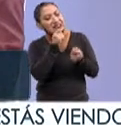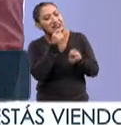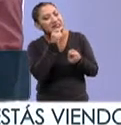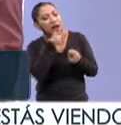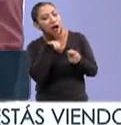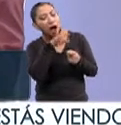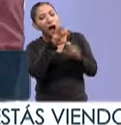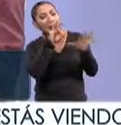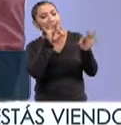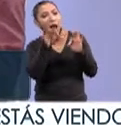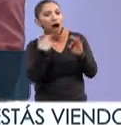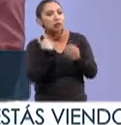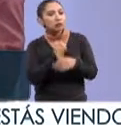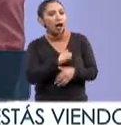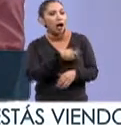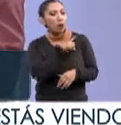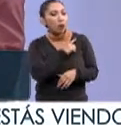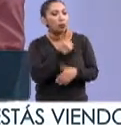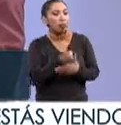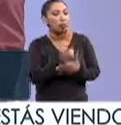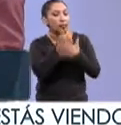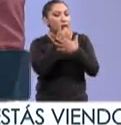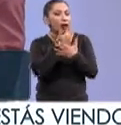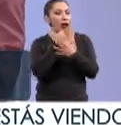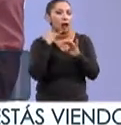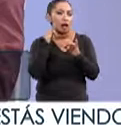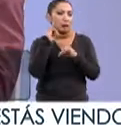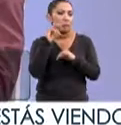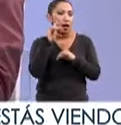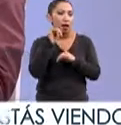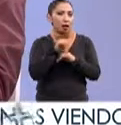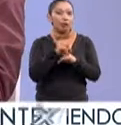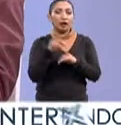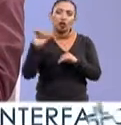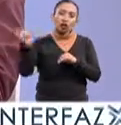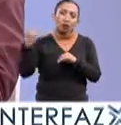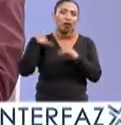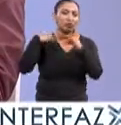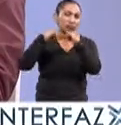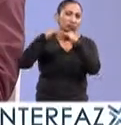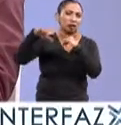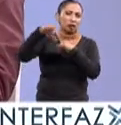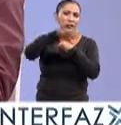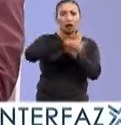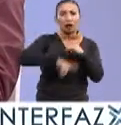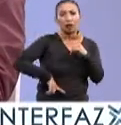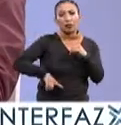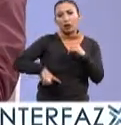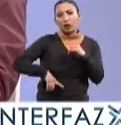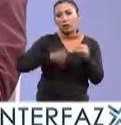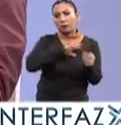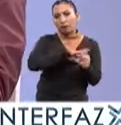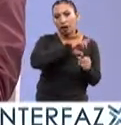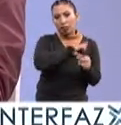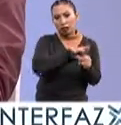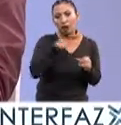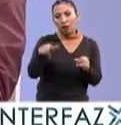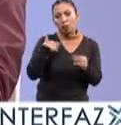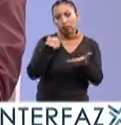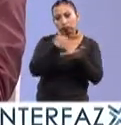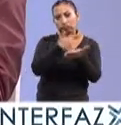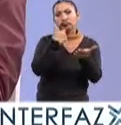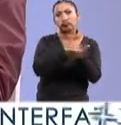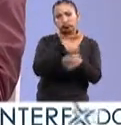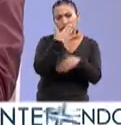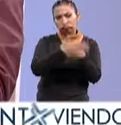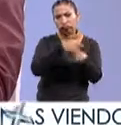las opciones de salud que el instituto y otras instancias, tanto públicas como privadas, que van a colaborar ahí